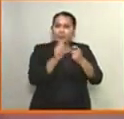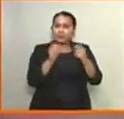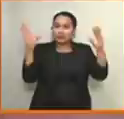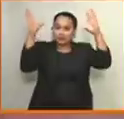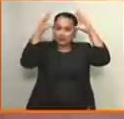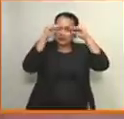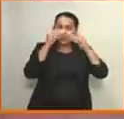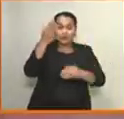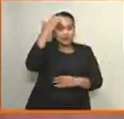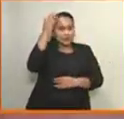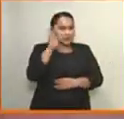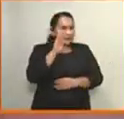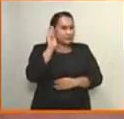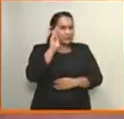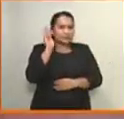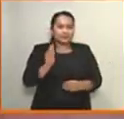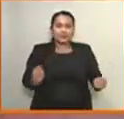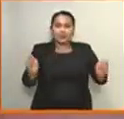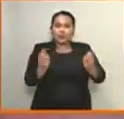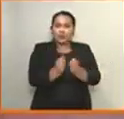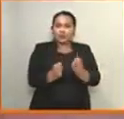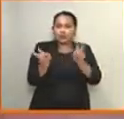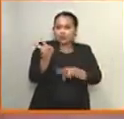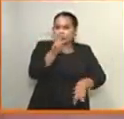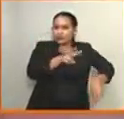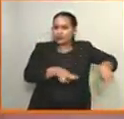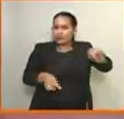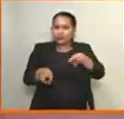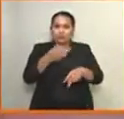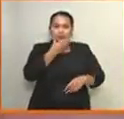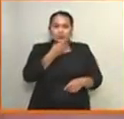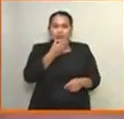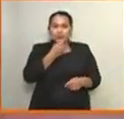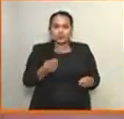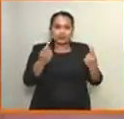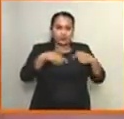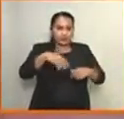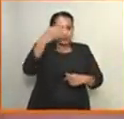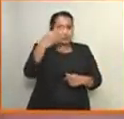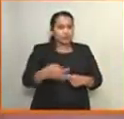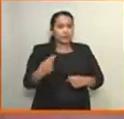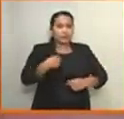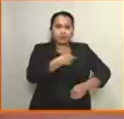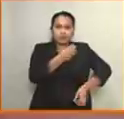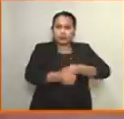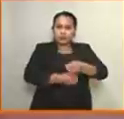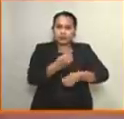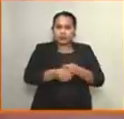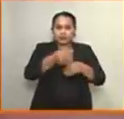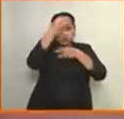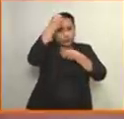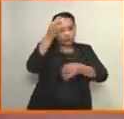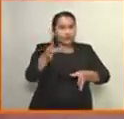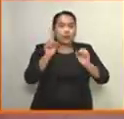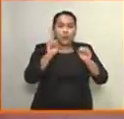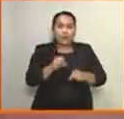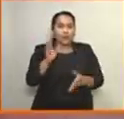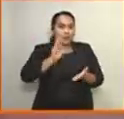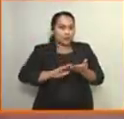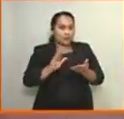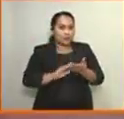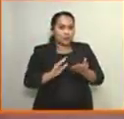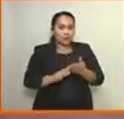saluda Belinda Roca en compañía de nuestro auditor, quien le da transparencia a cada uno de nuestros sorteos. Y te comento que ya puedes adquirir tus jugadas en línea